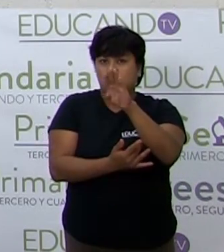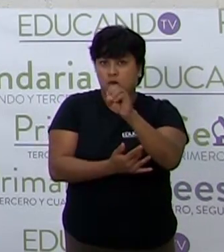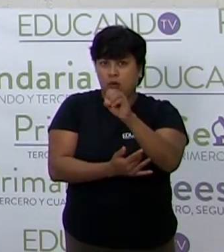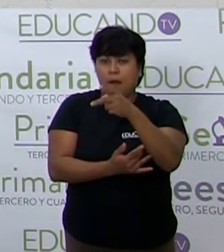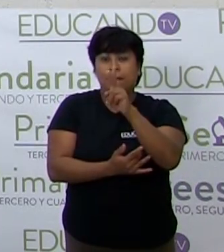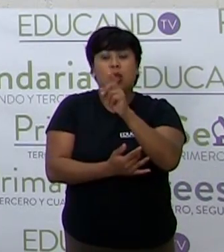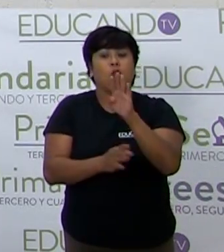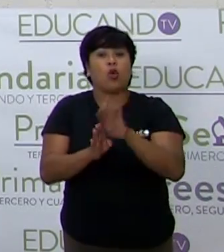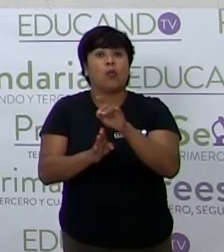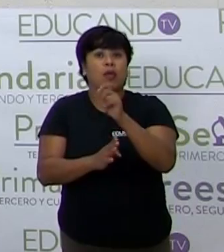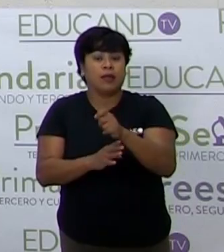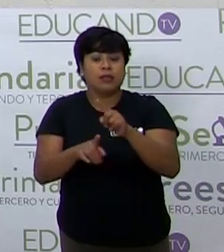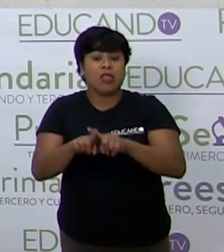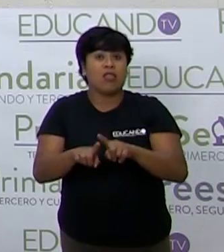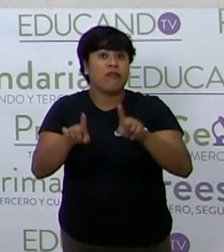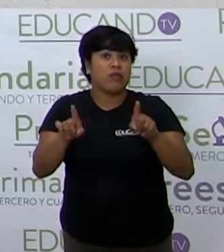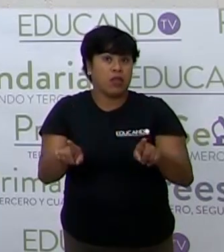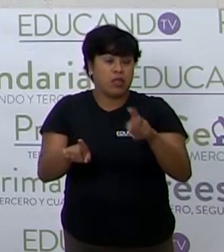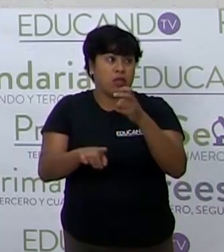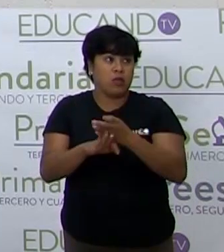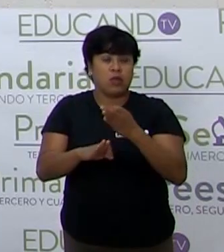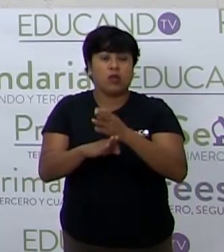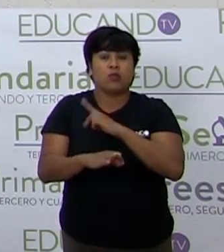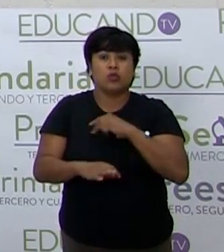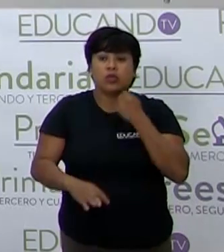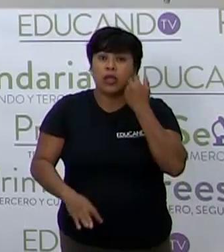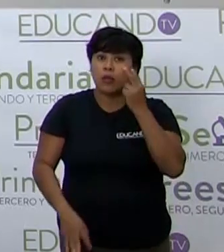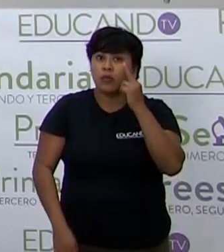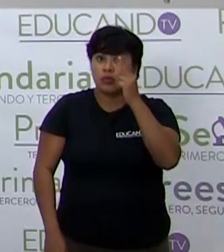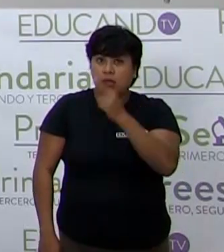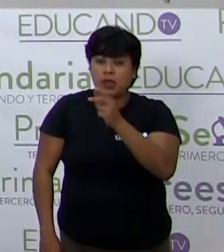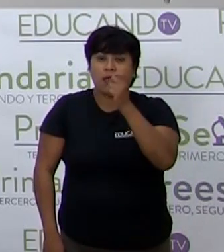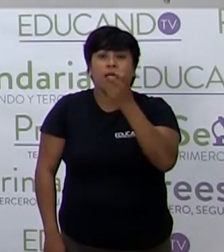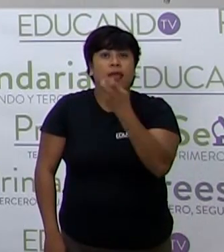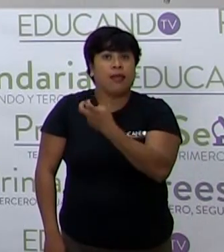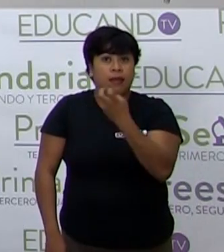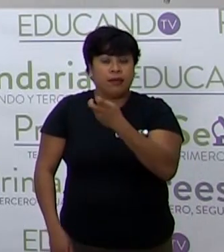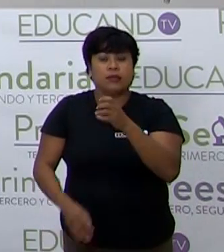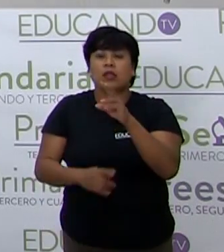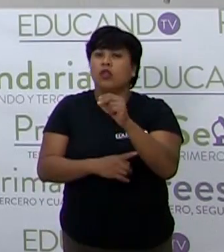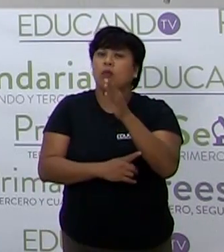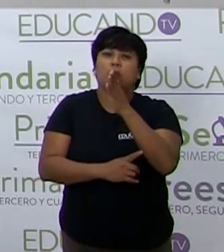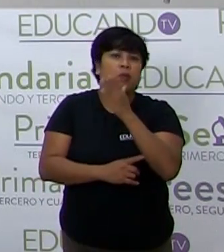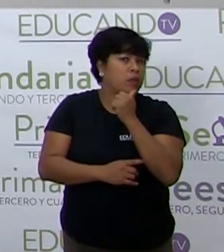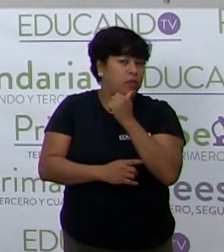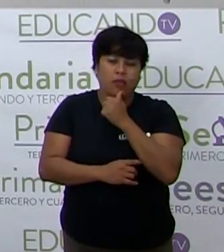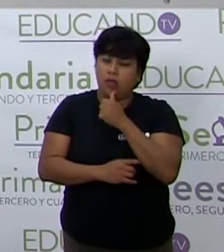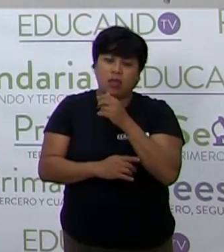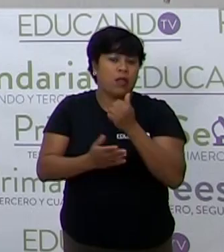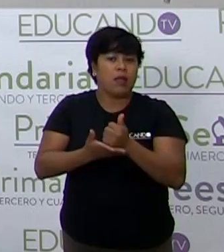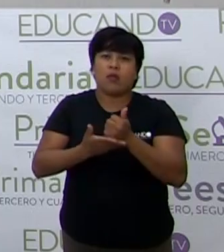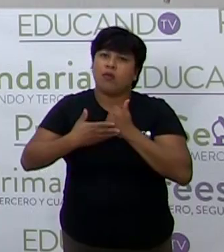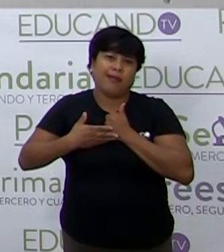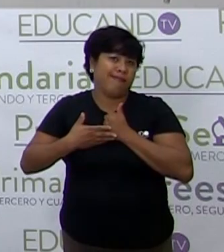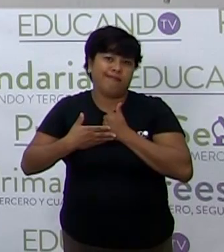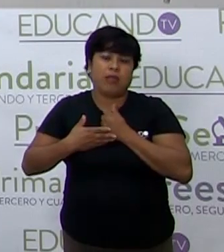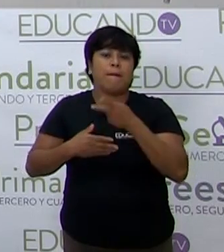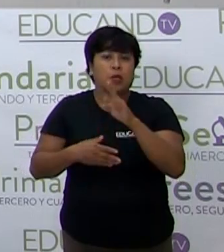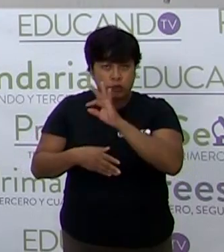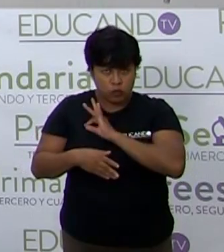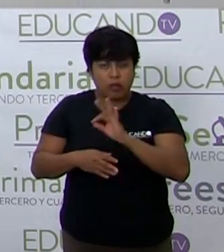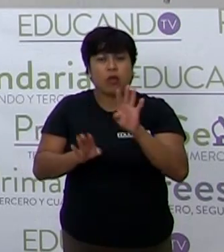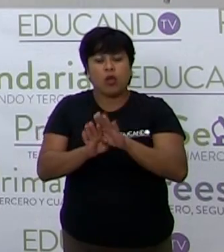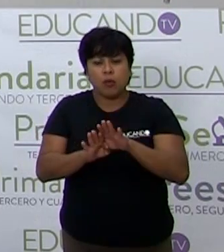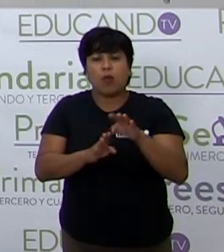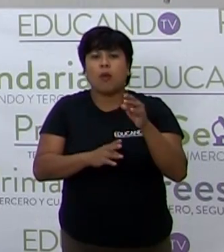Pero como es una figura diferente a la que queremos calcular, esta fórmula no podría aplicarse. Pero sí nos puede ayudar